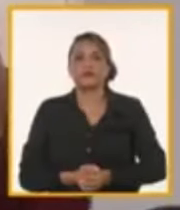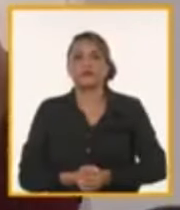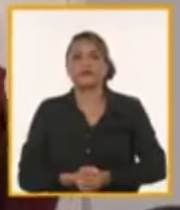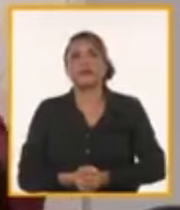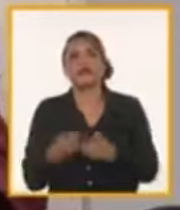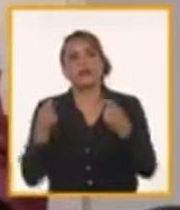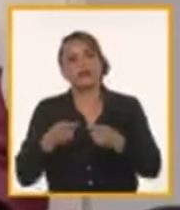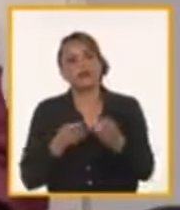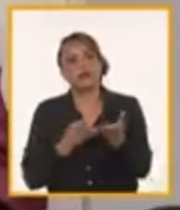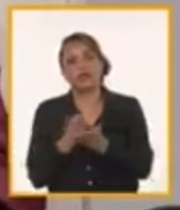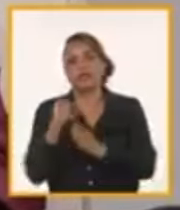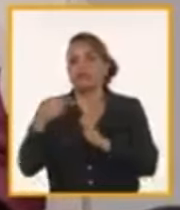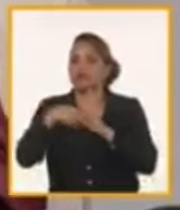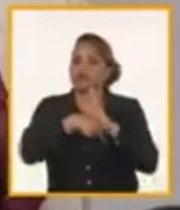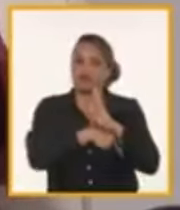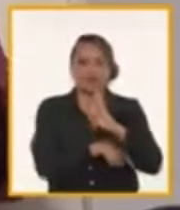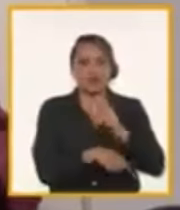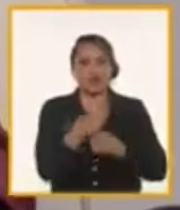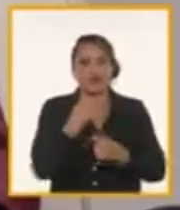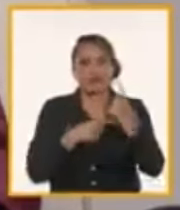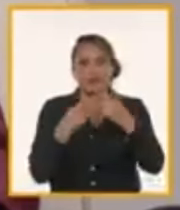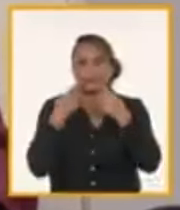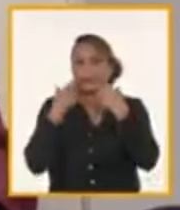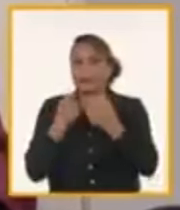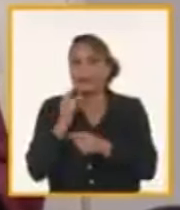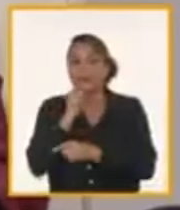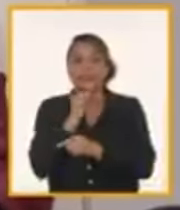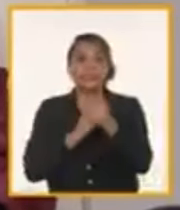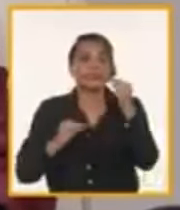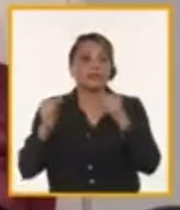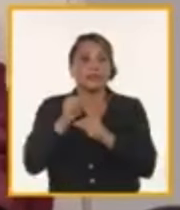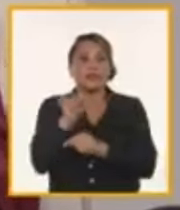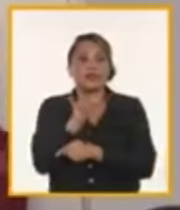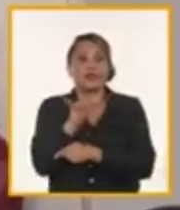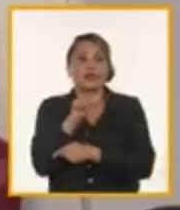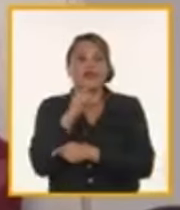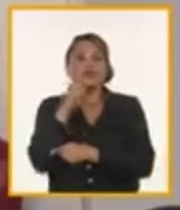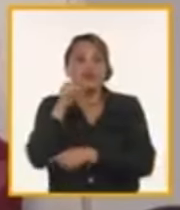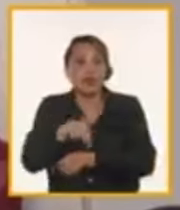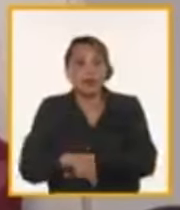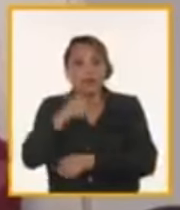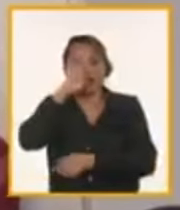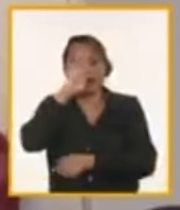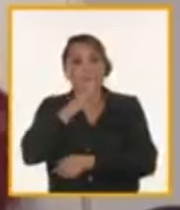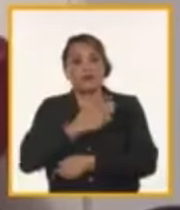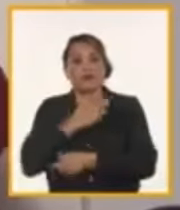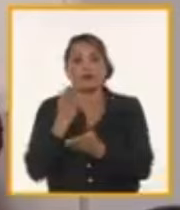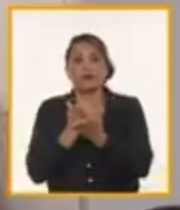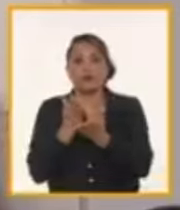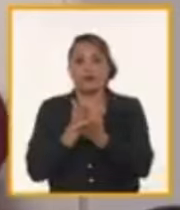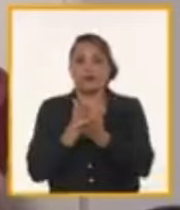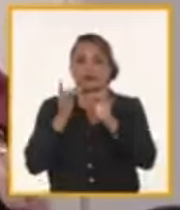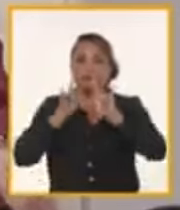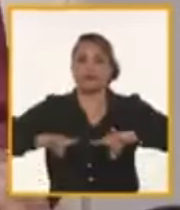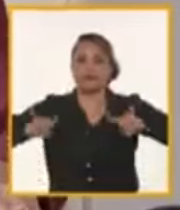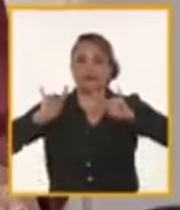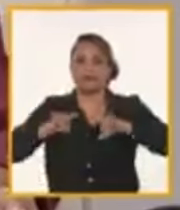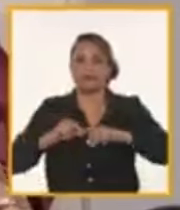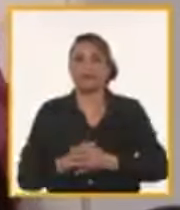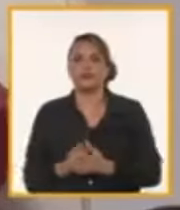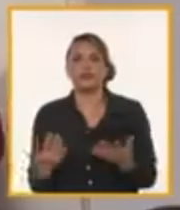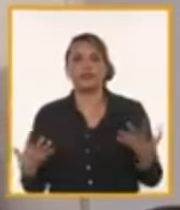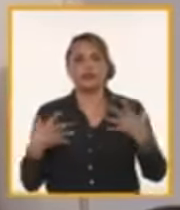profundizando como un elemento también esencial y que constituye también una prioridad para la educación superior que ahí se vincula el